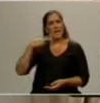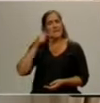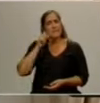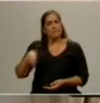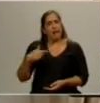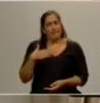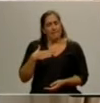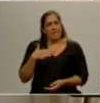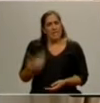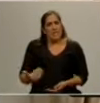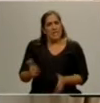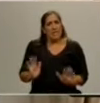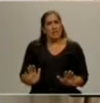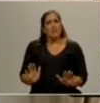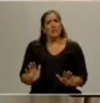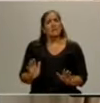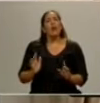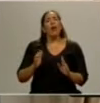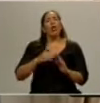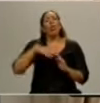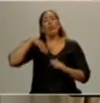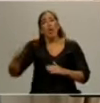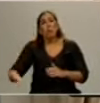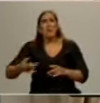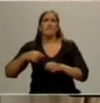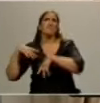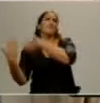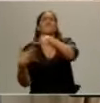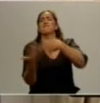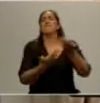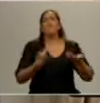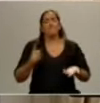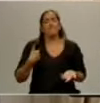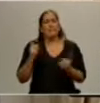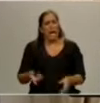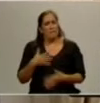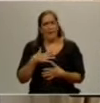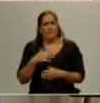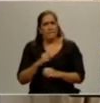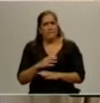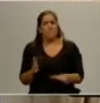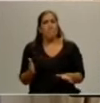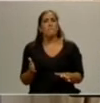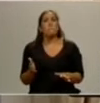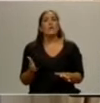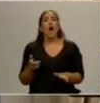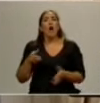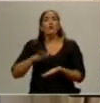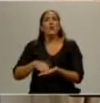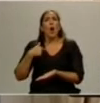Nisman y también de todo lo que aconteció después. Yo me enteré de que algo estaba sucediendo,